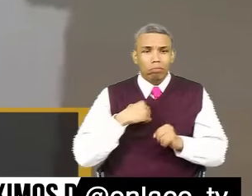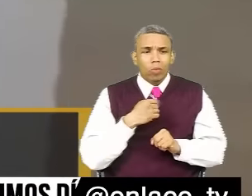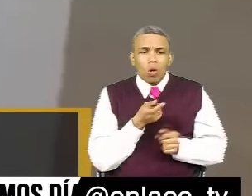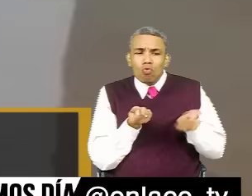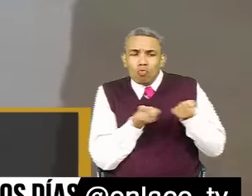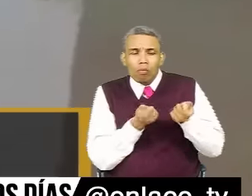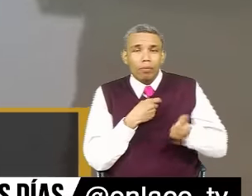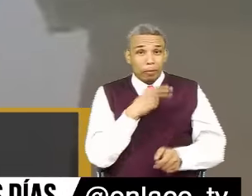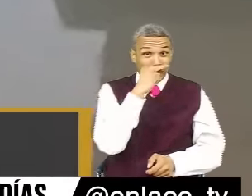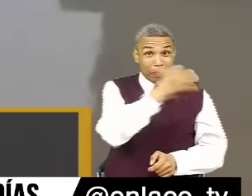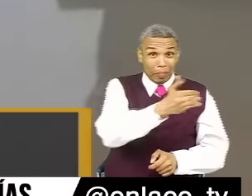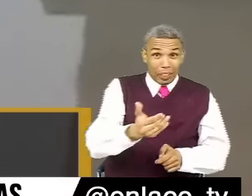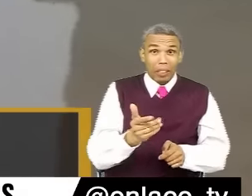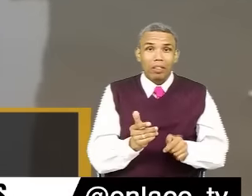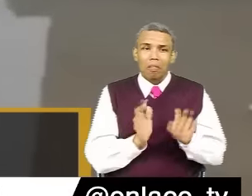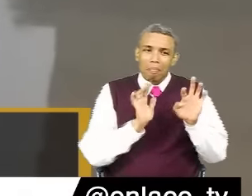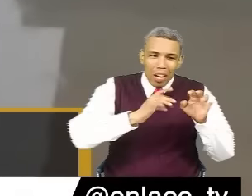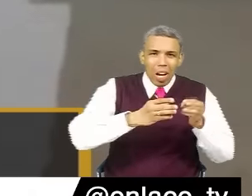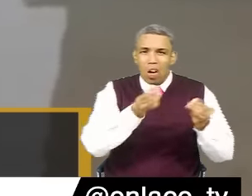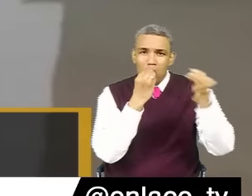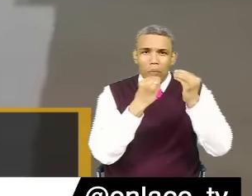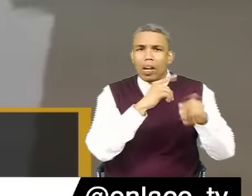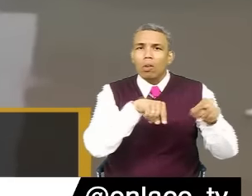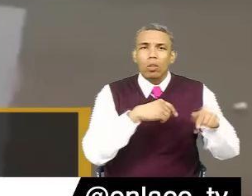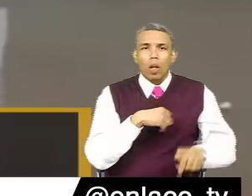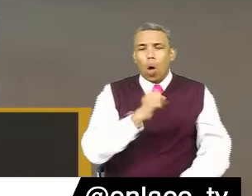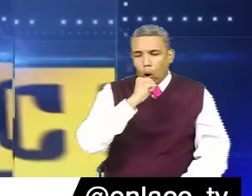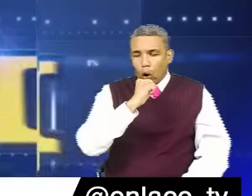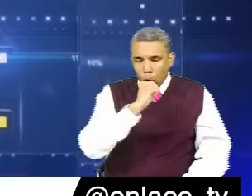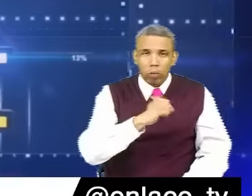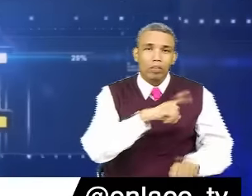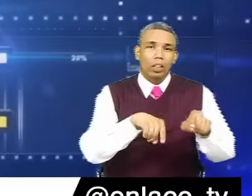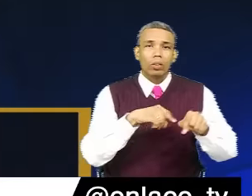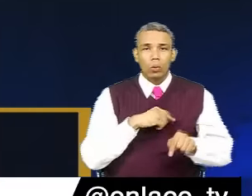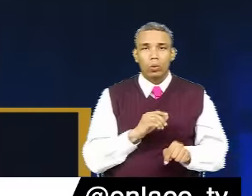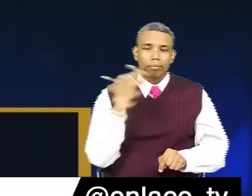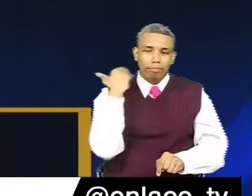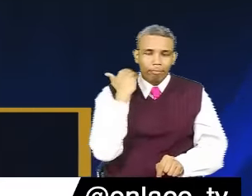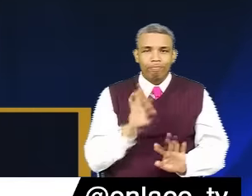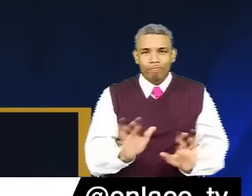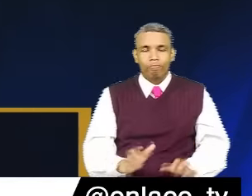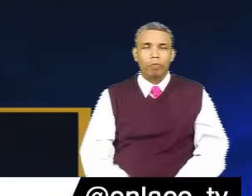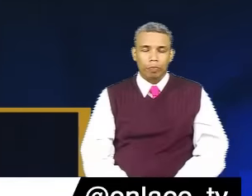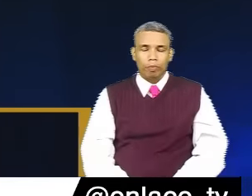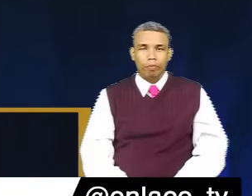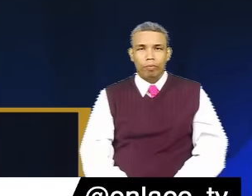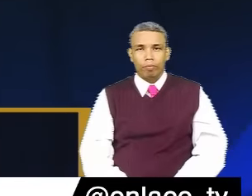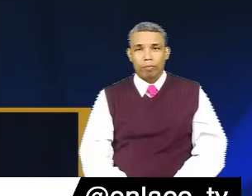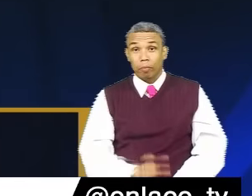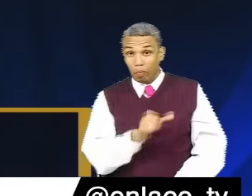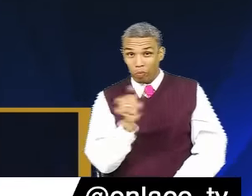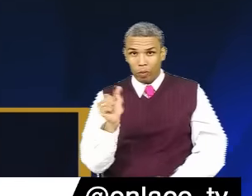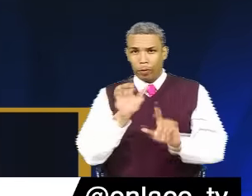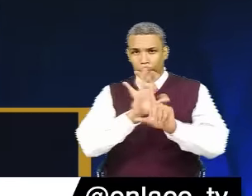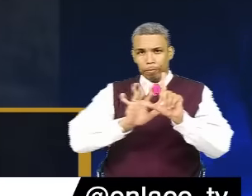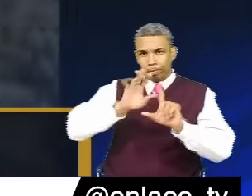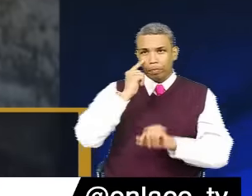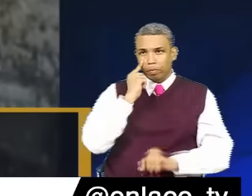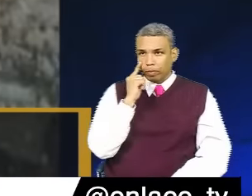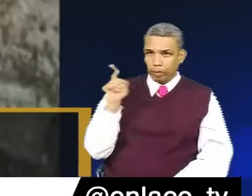con problemas respiratorios y hay niños ya con infecciones. Y si de rebosamiento de aguas se trata, observen